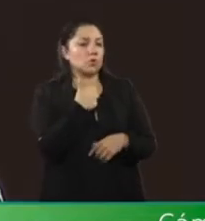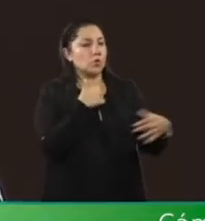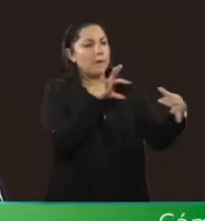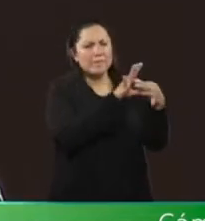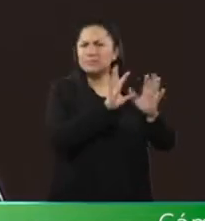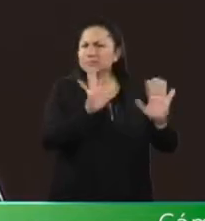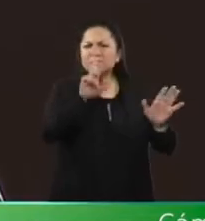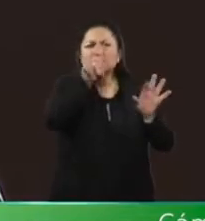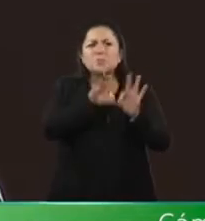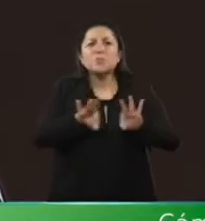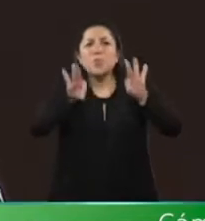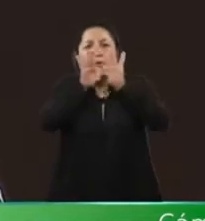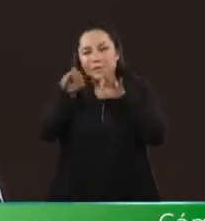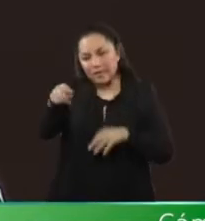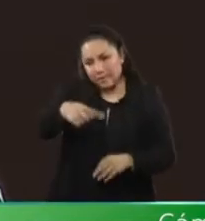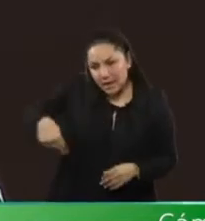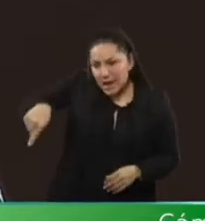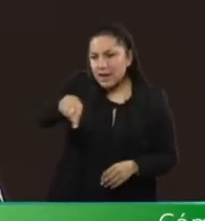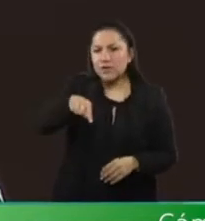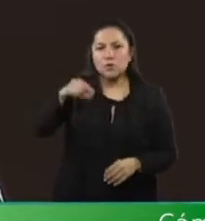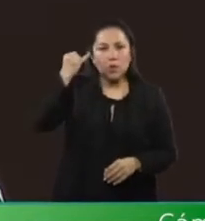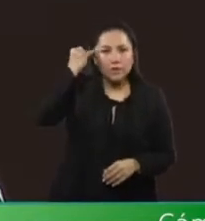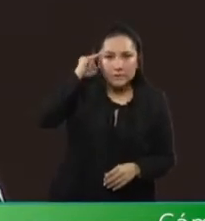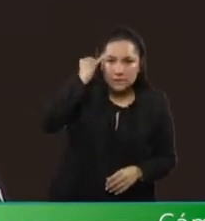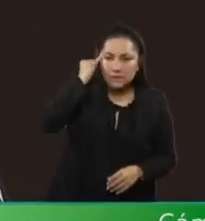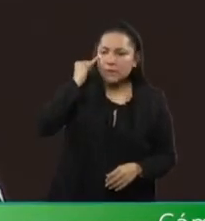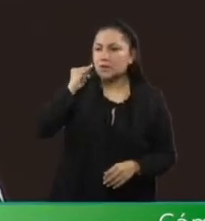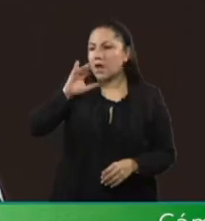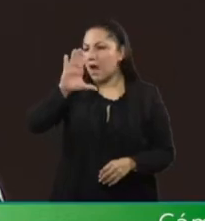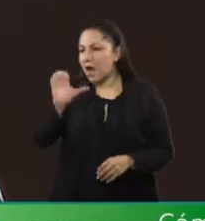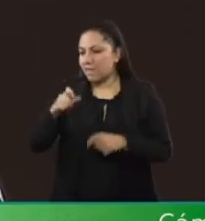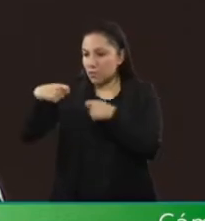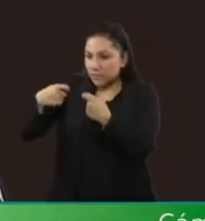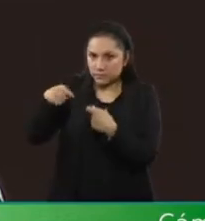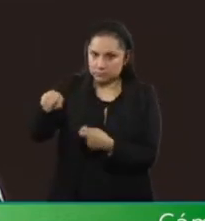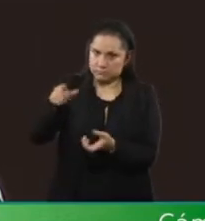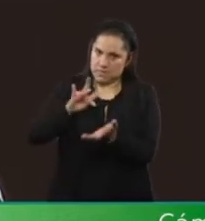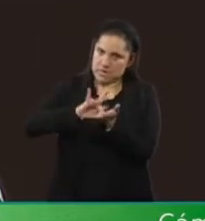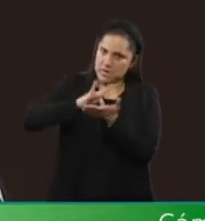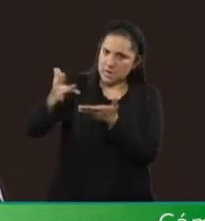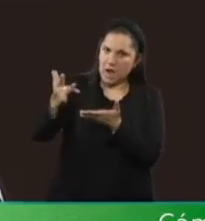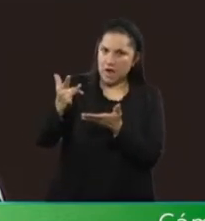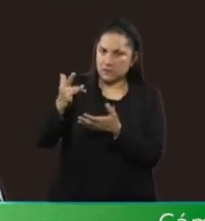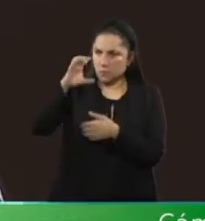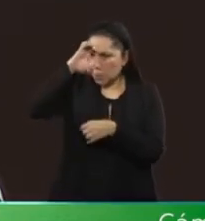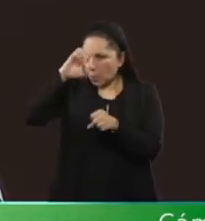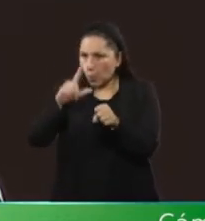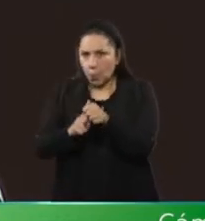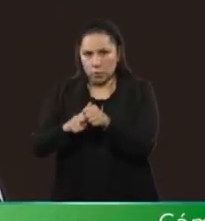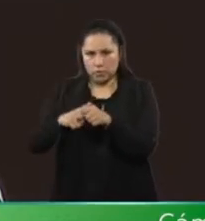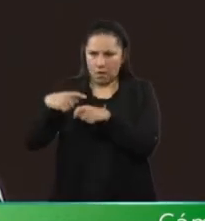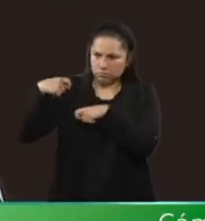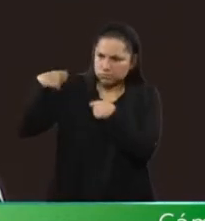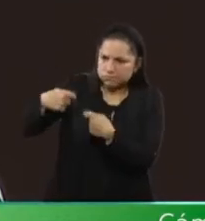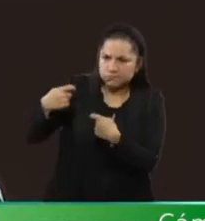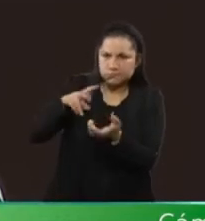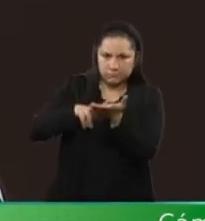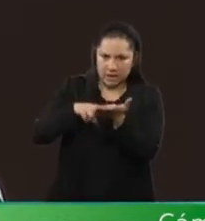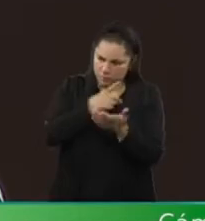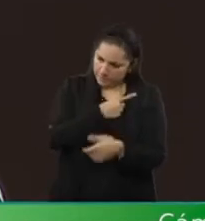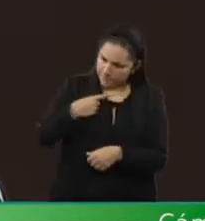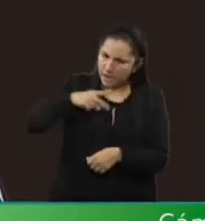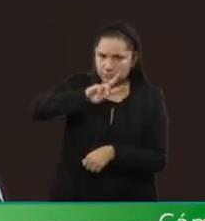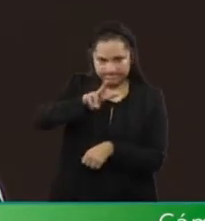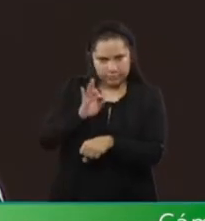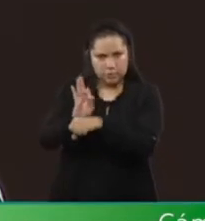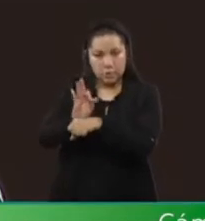afrodescendientes que aportan una riqueza y un valor cultural a nuestro país. Que Dios bendiga al pueblo de Pueblo de México, es cuanto, presidente.